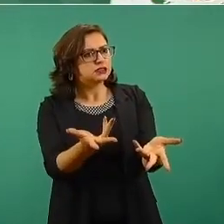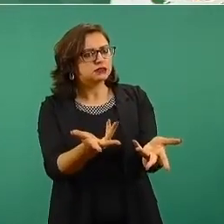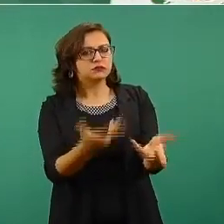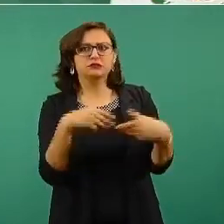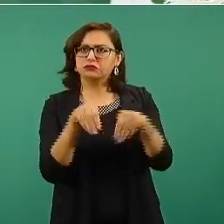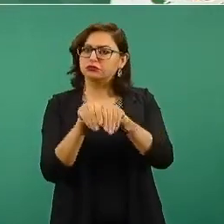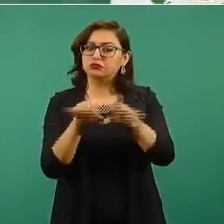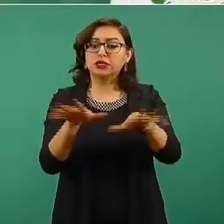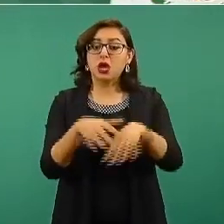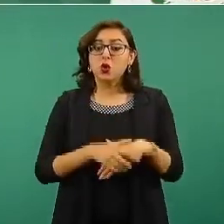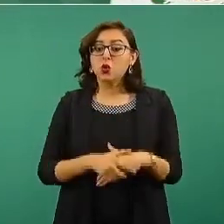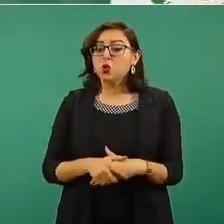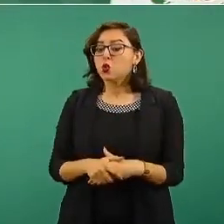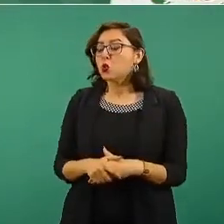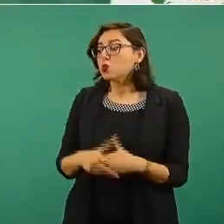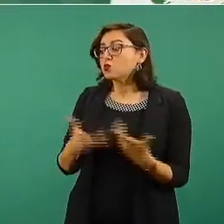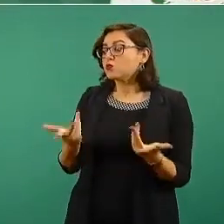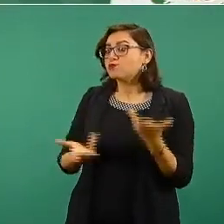es que